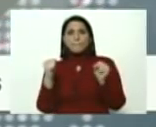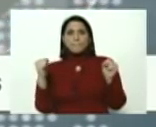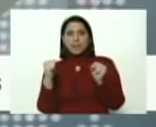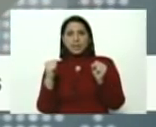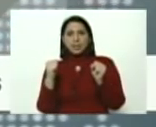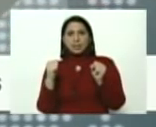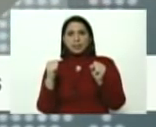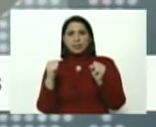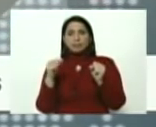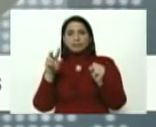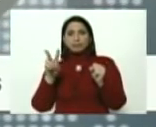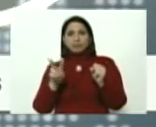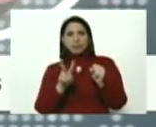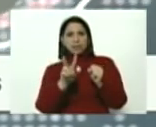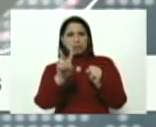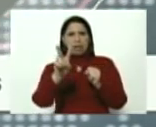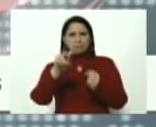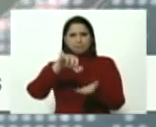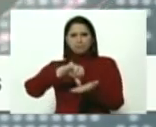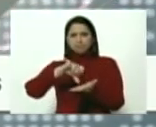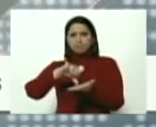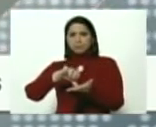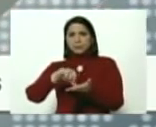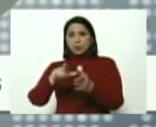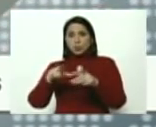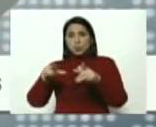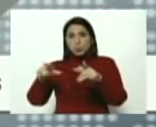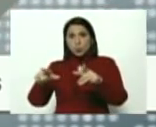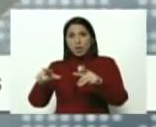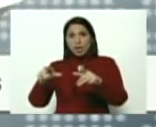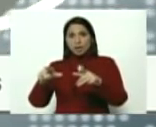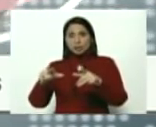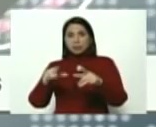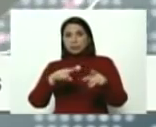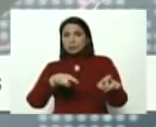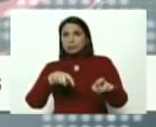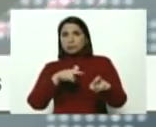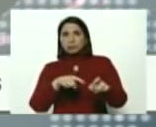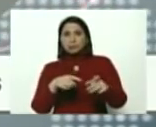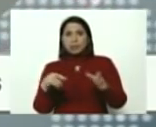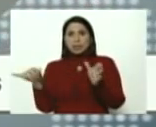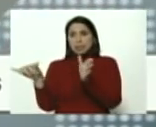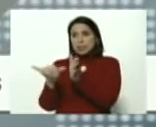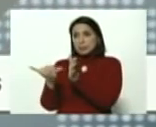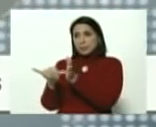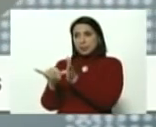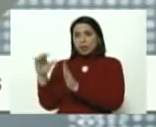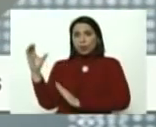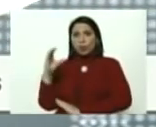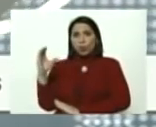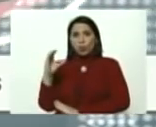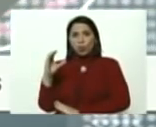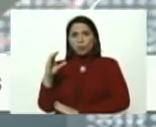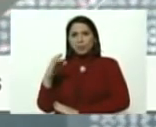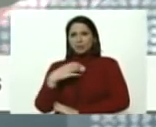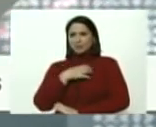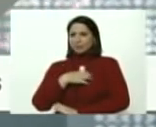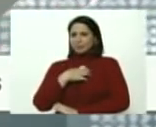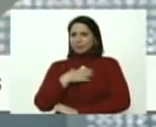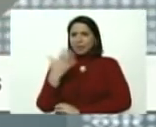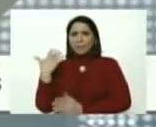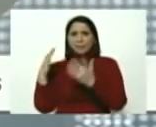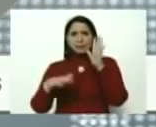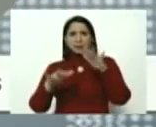El Vigía, una zona rural limítrofe con Colombia. Inició síntomas el pasado 30 de mayo,